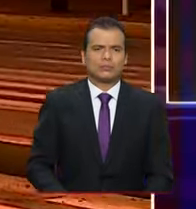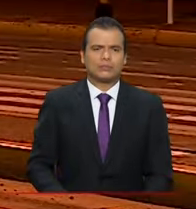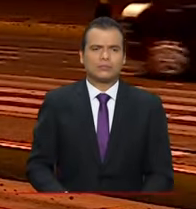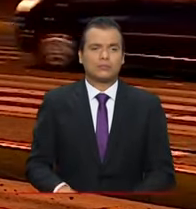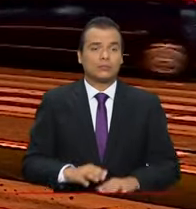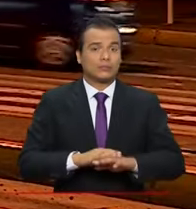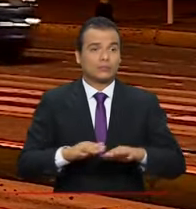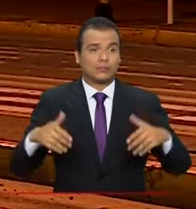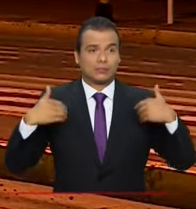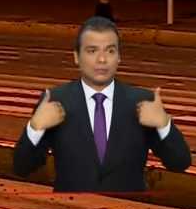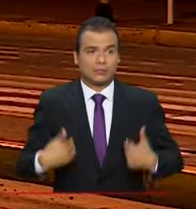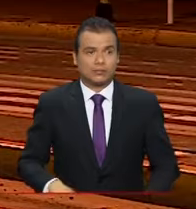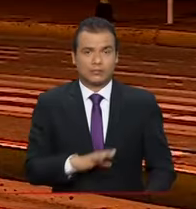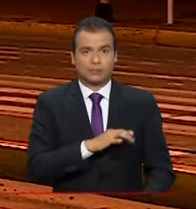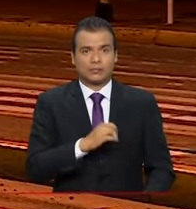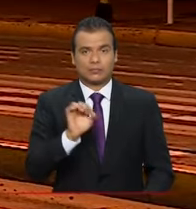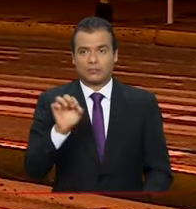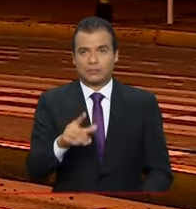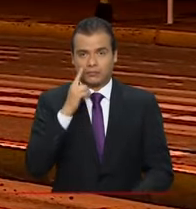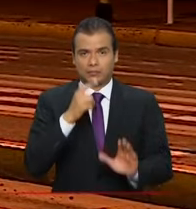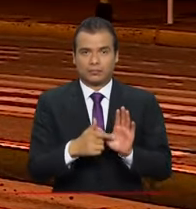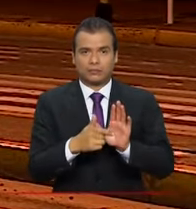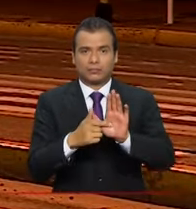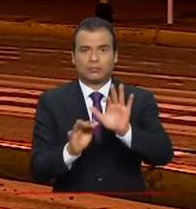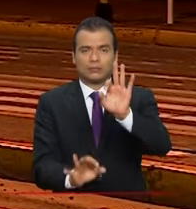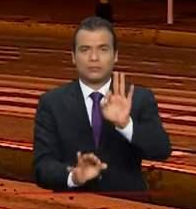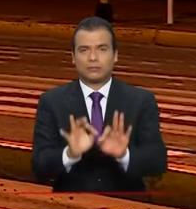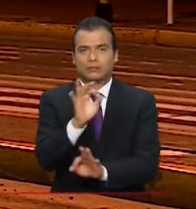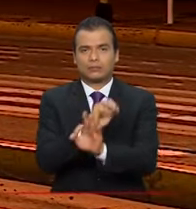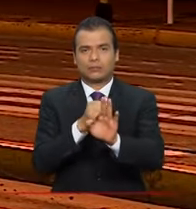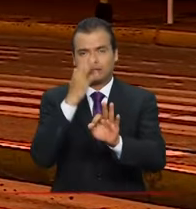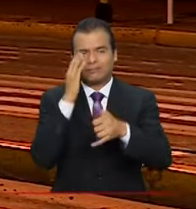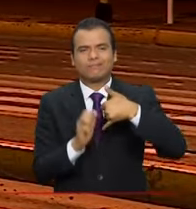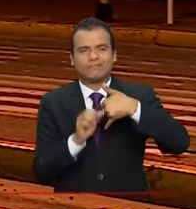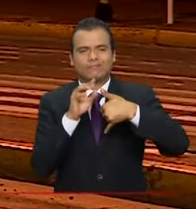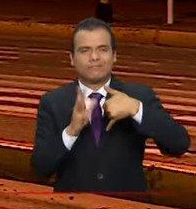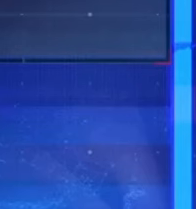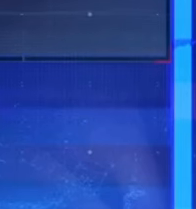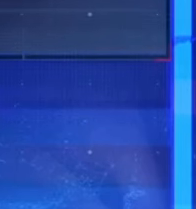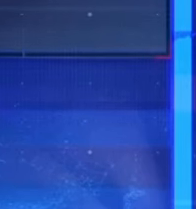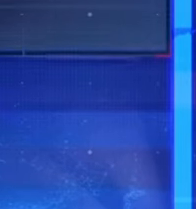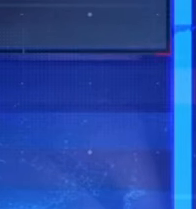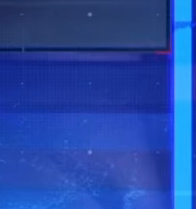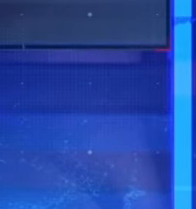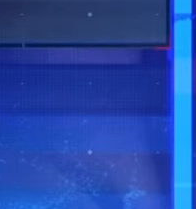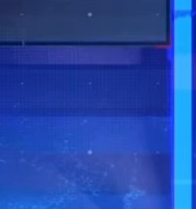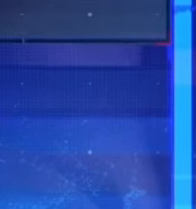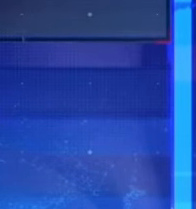Información desde el sur de Cali, Jefferson Bolívar, Telepacífico Noticias, la región todos los días.